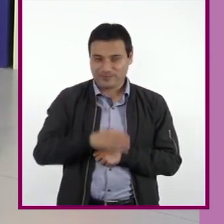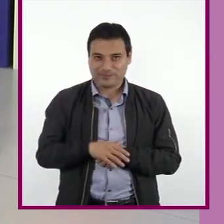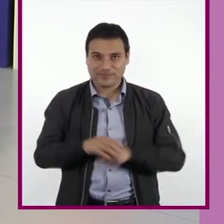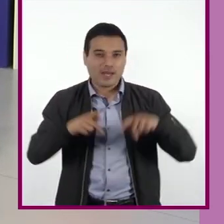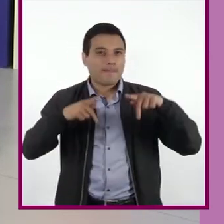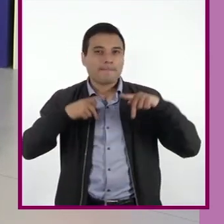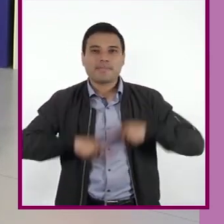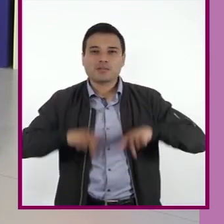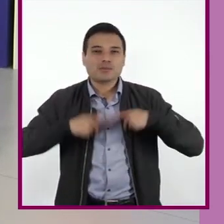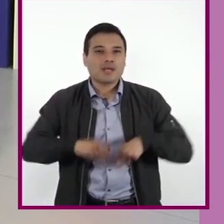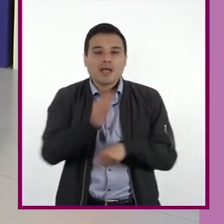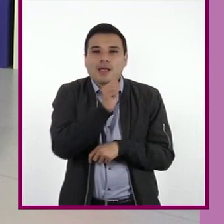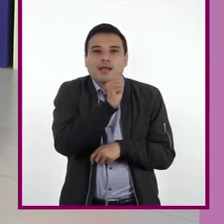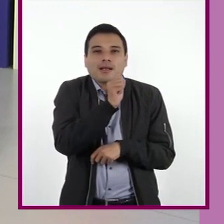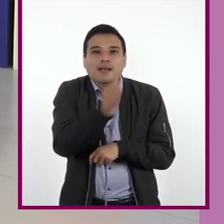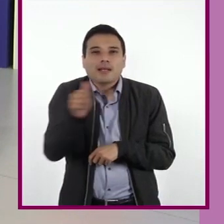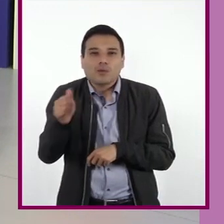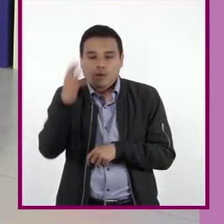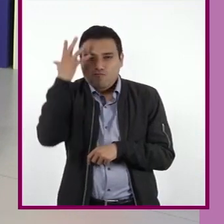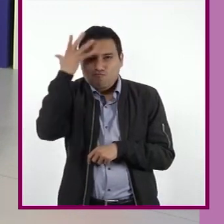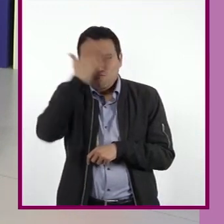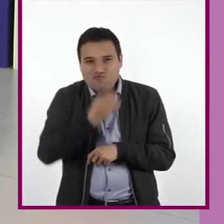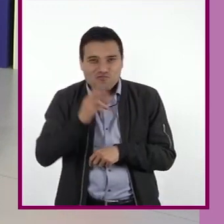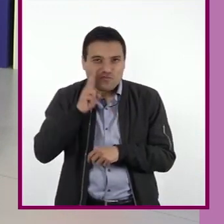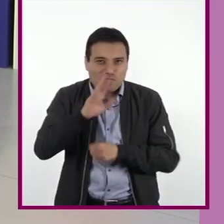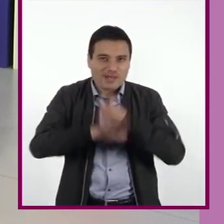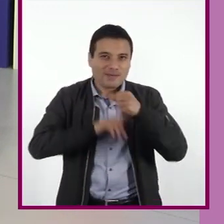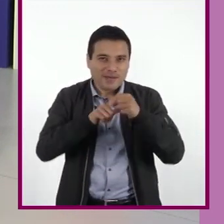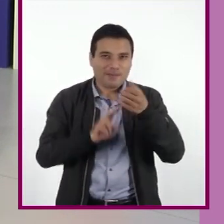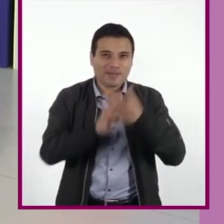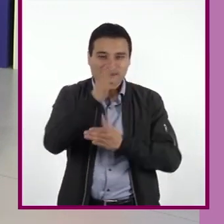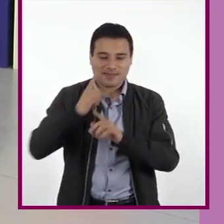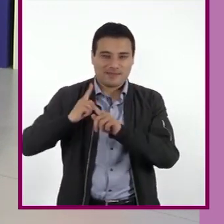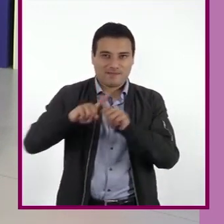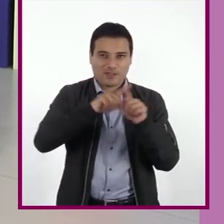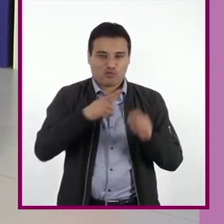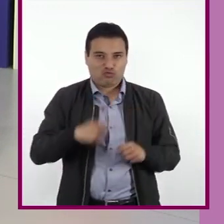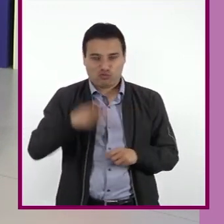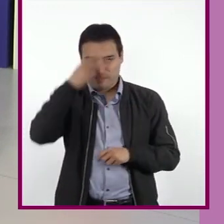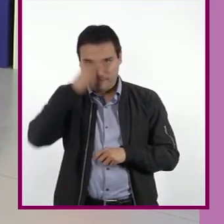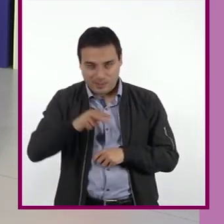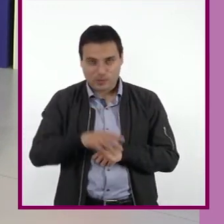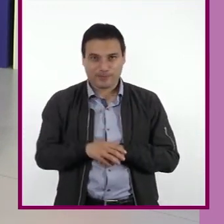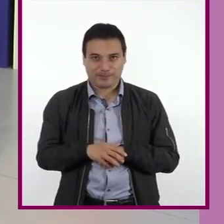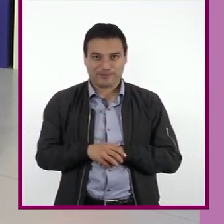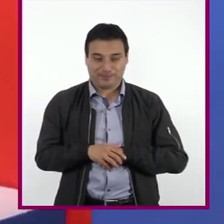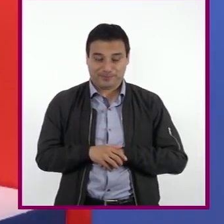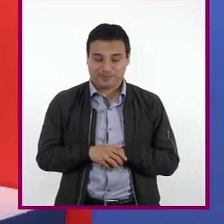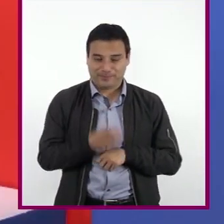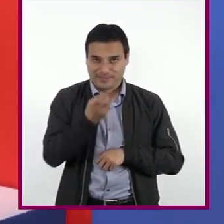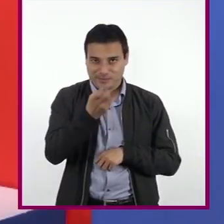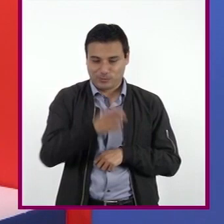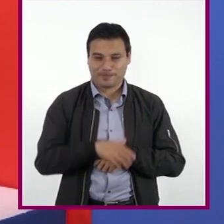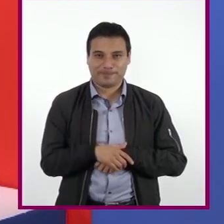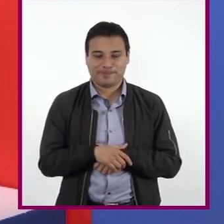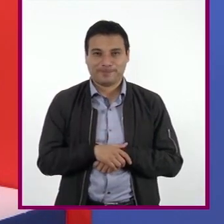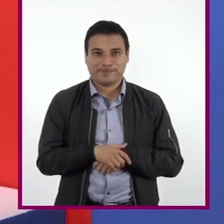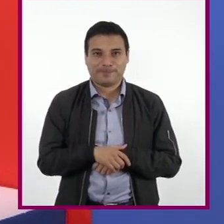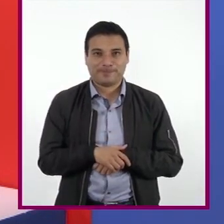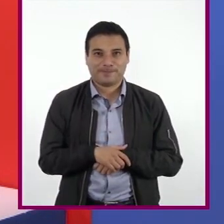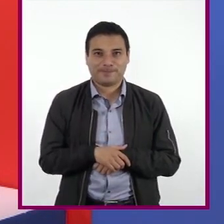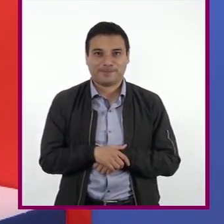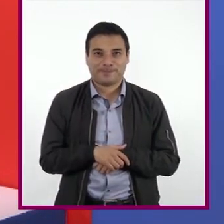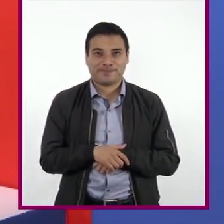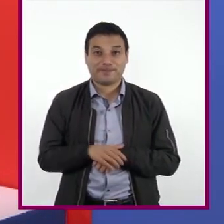percepción de la belleza de la biodiversidad mexicana y cómo nuestra cultura se apropia de ella. Nuestro